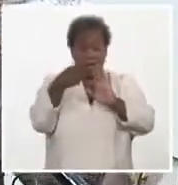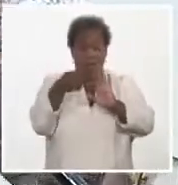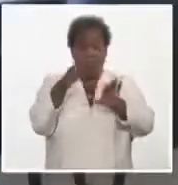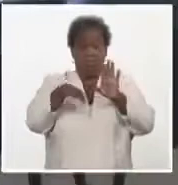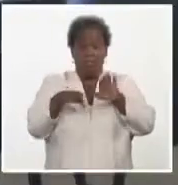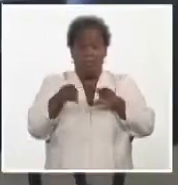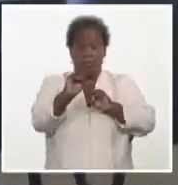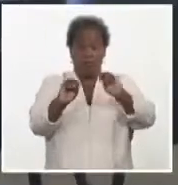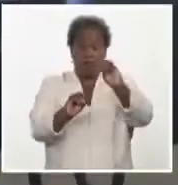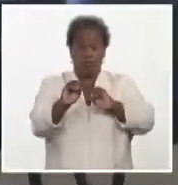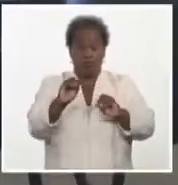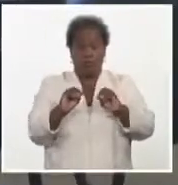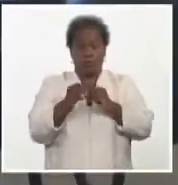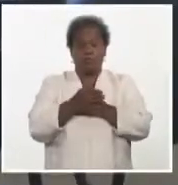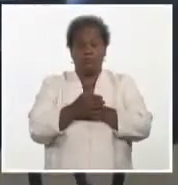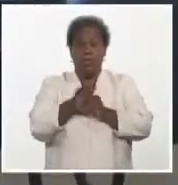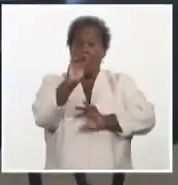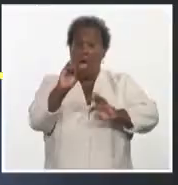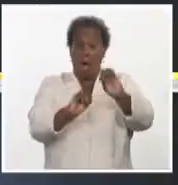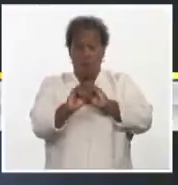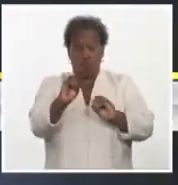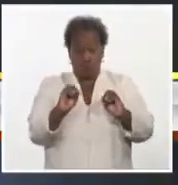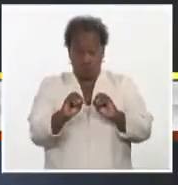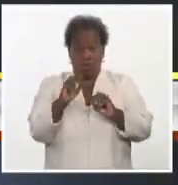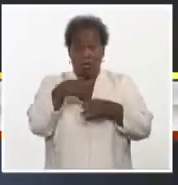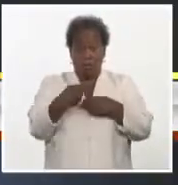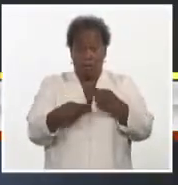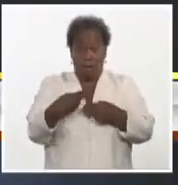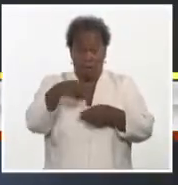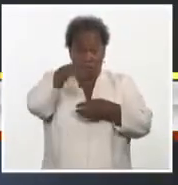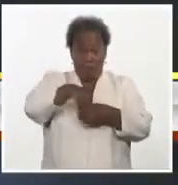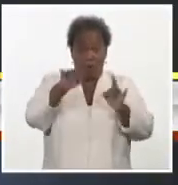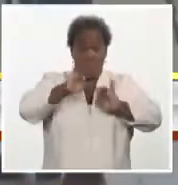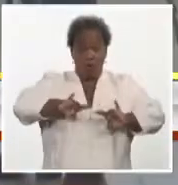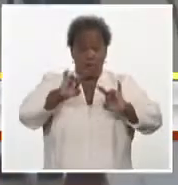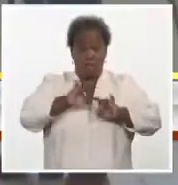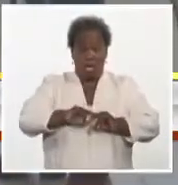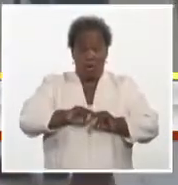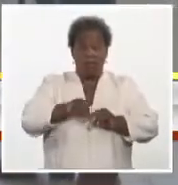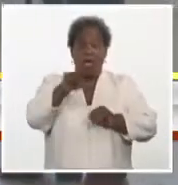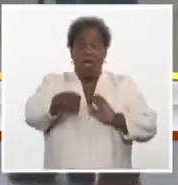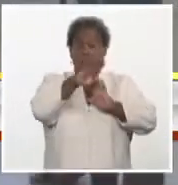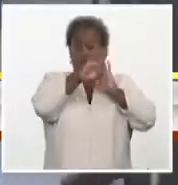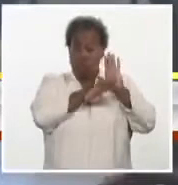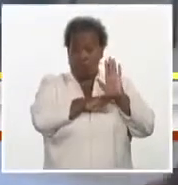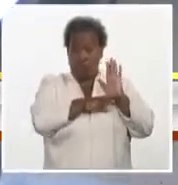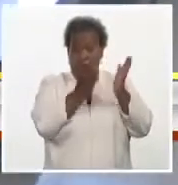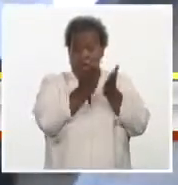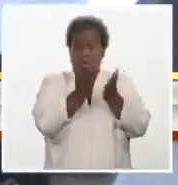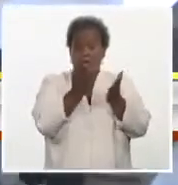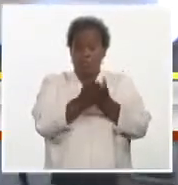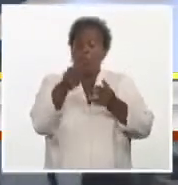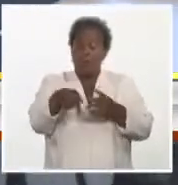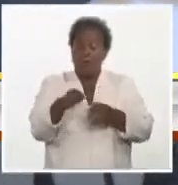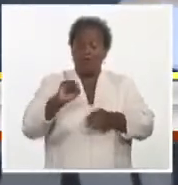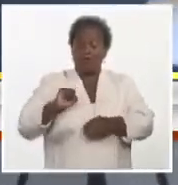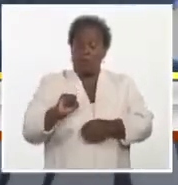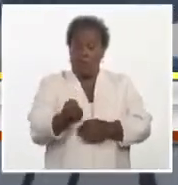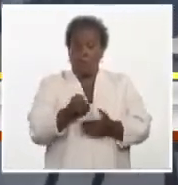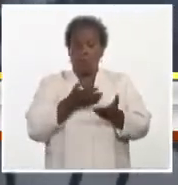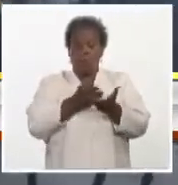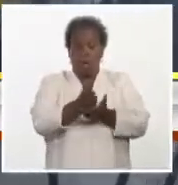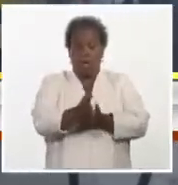cosas. Los ajustes curriculares que se realizarán al plan de estudio mantendrán el rigor y la calidad requerida en el proceso